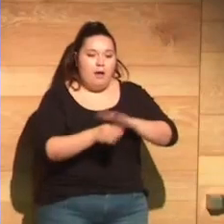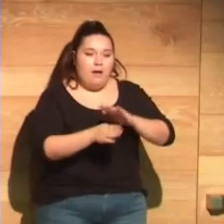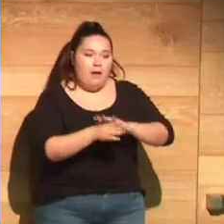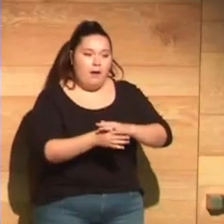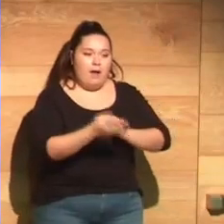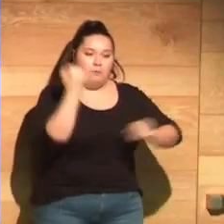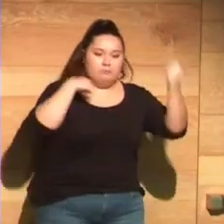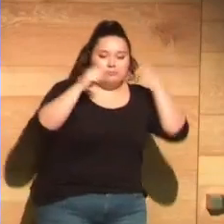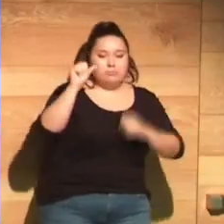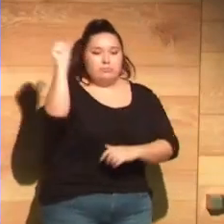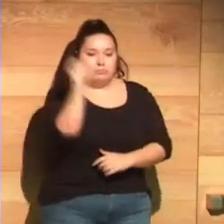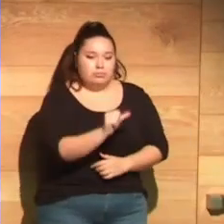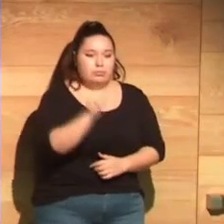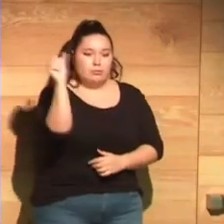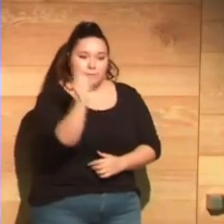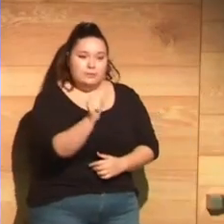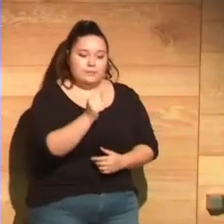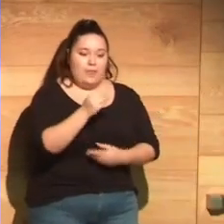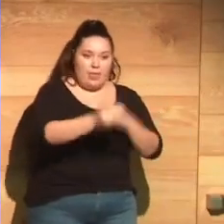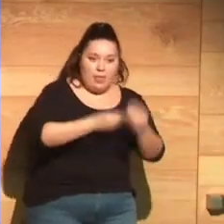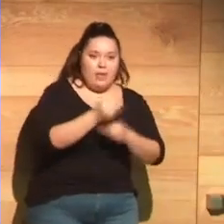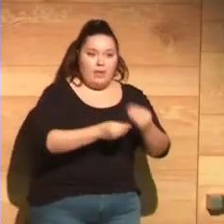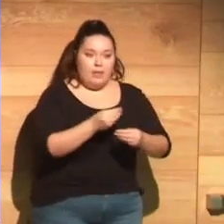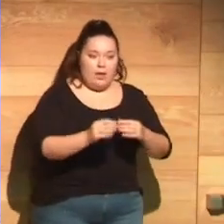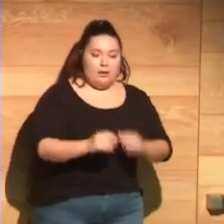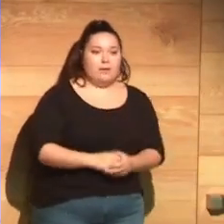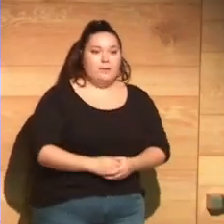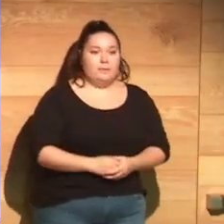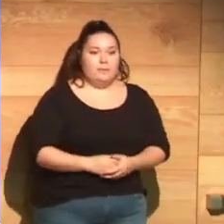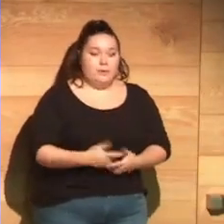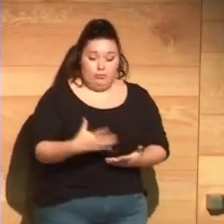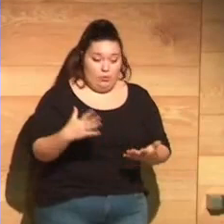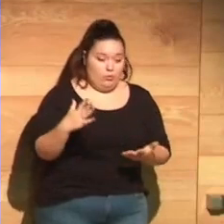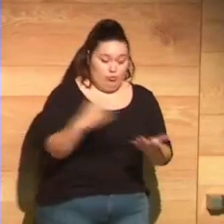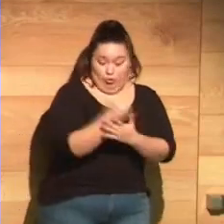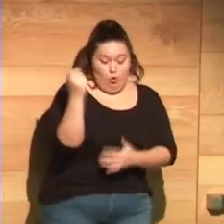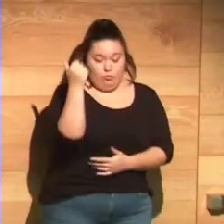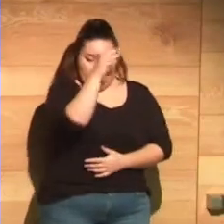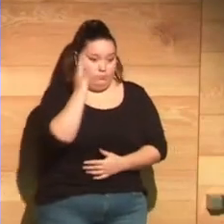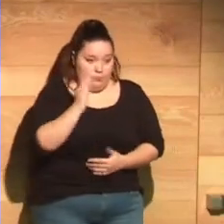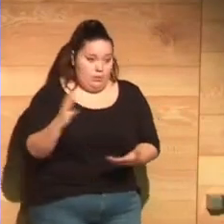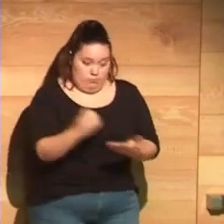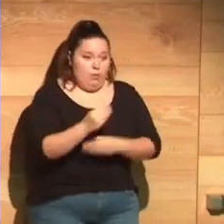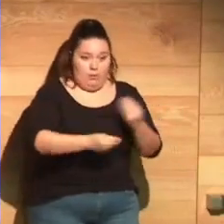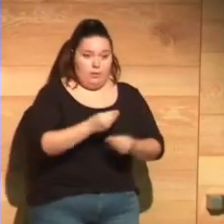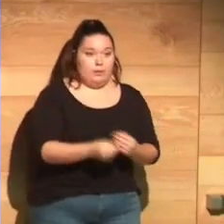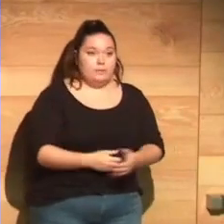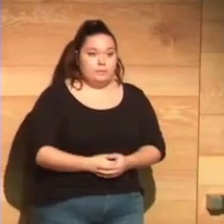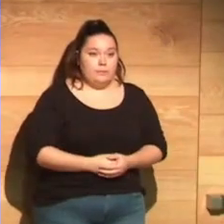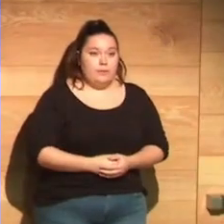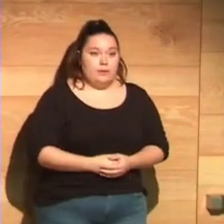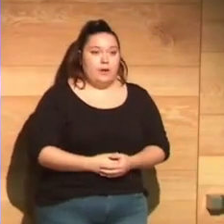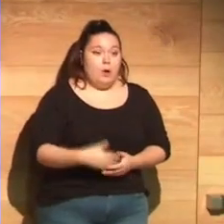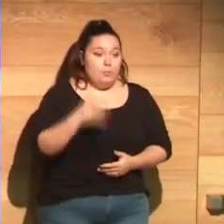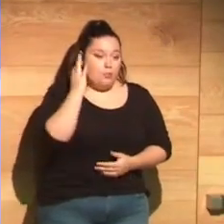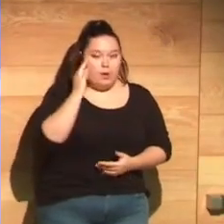seguir el ritmo de rodaje de película tras película, y por la noche te doy somnífero para dormir. Y esto lo hacían todos y todas, solo que a las mujeres es